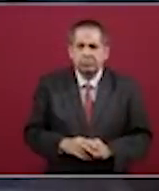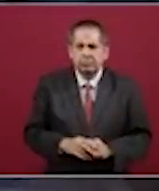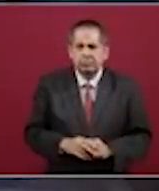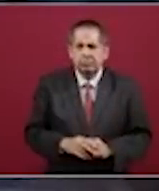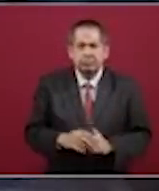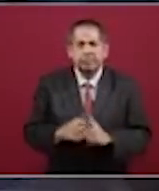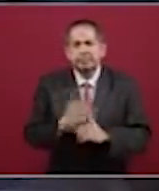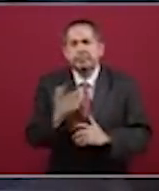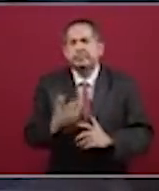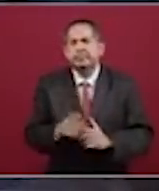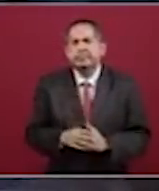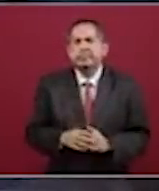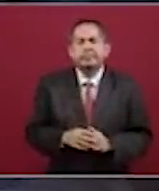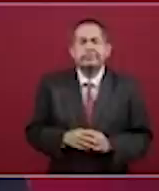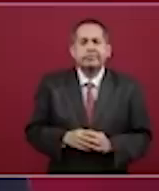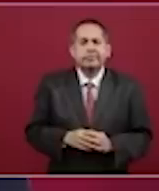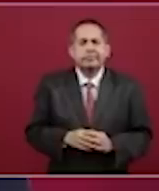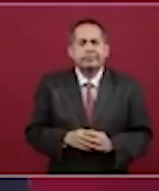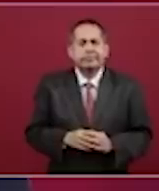porque